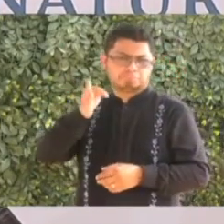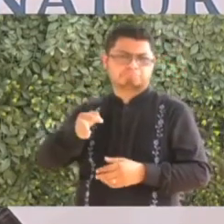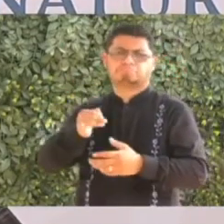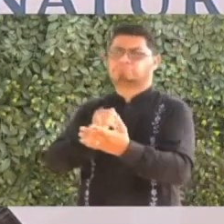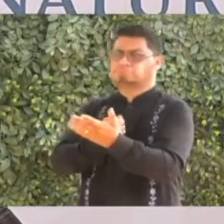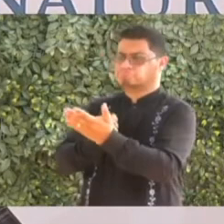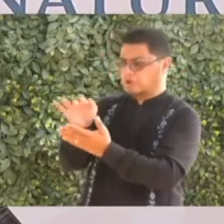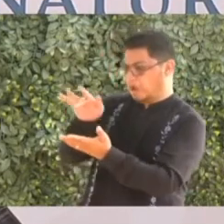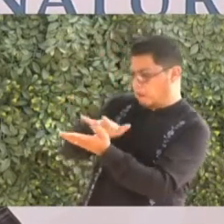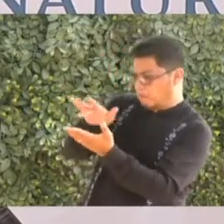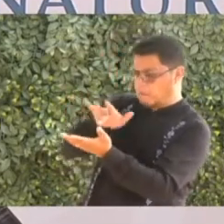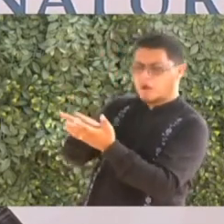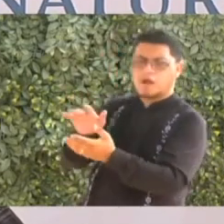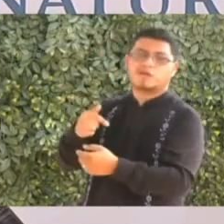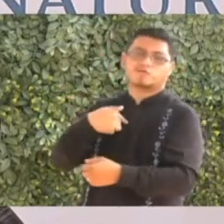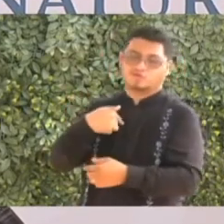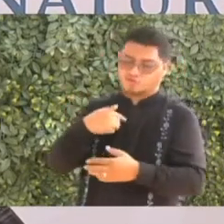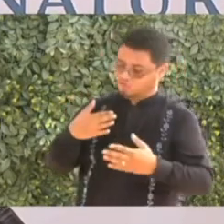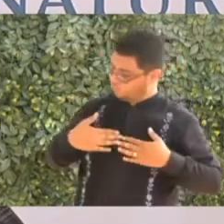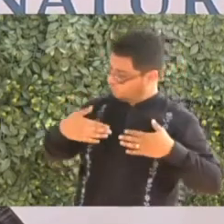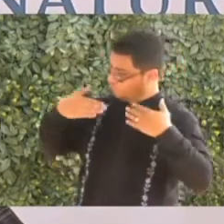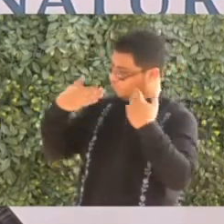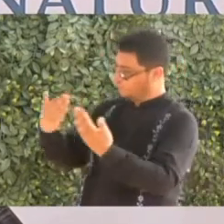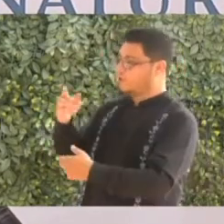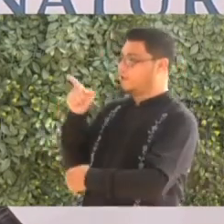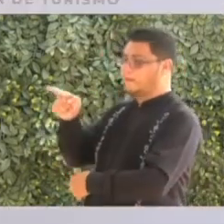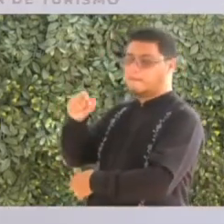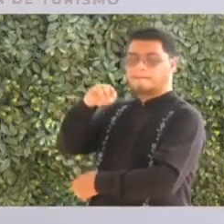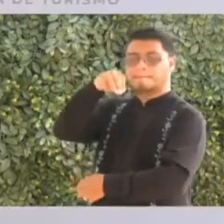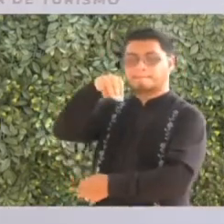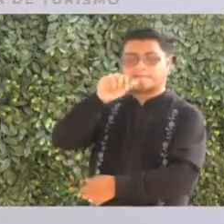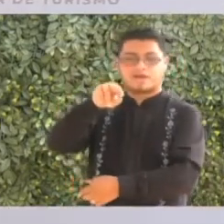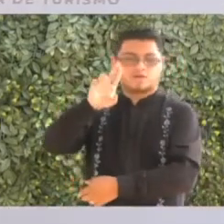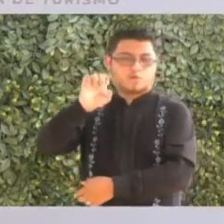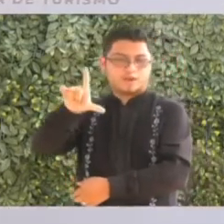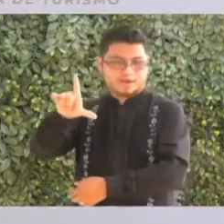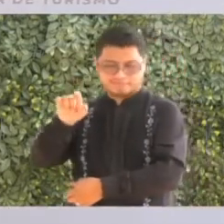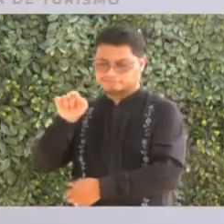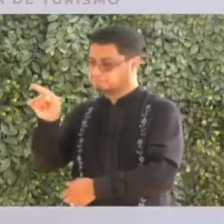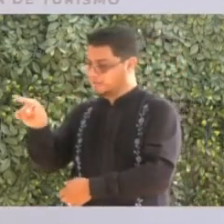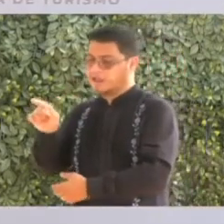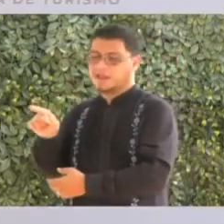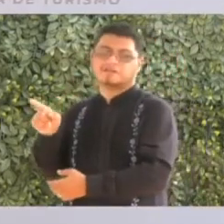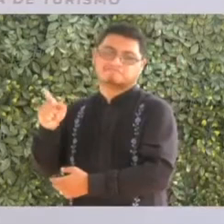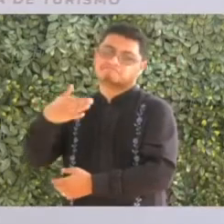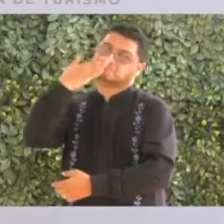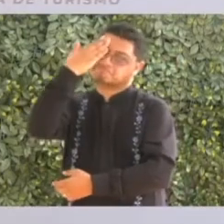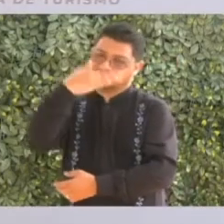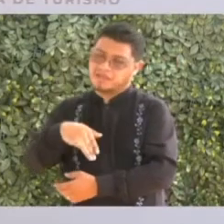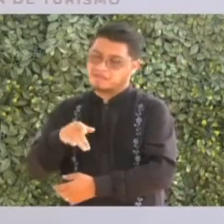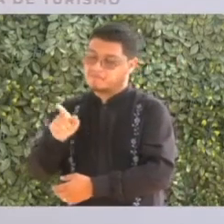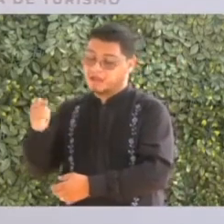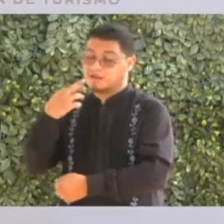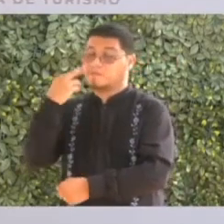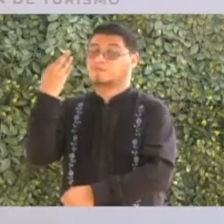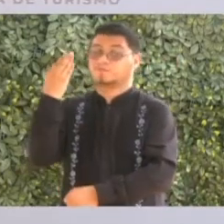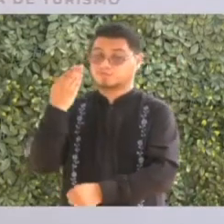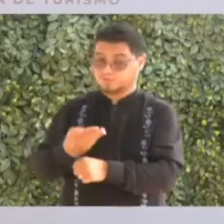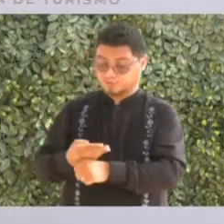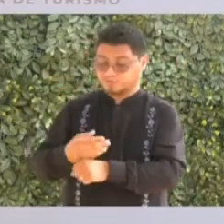tengo confianza a Manuel Muñoz Cano, que es el